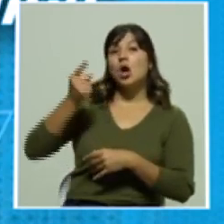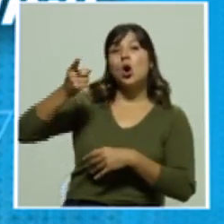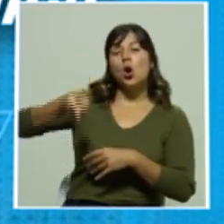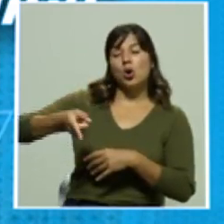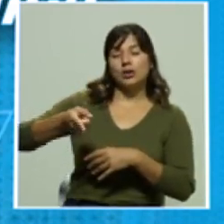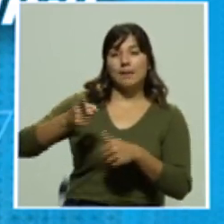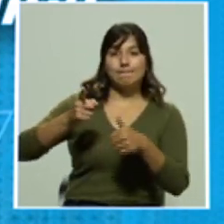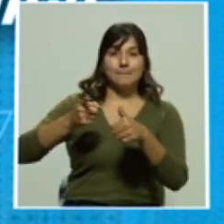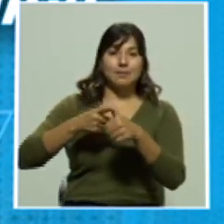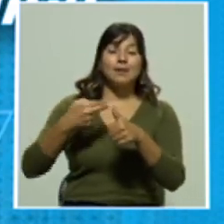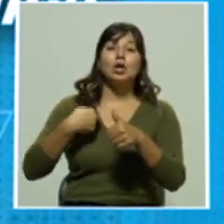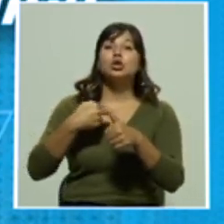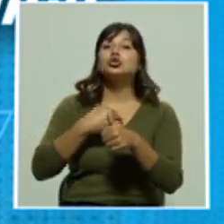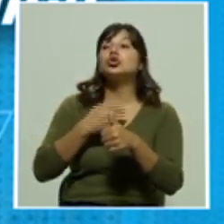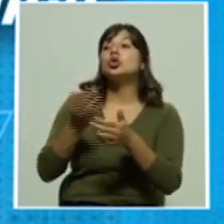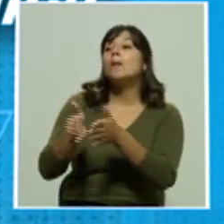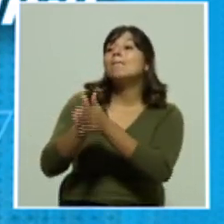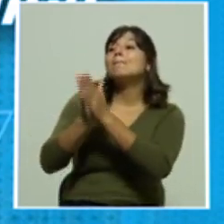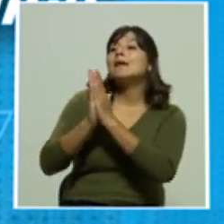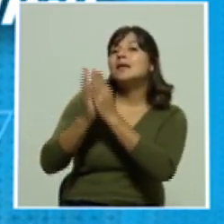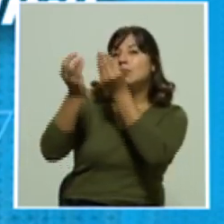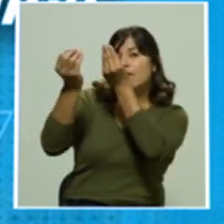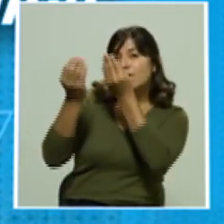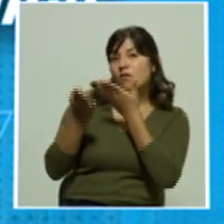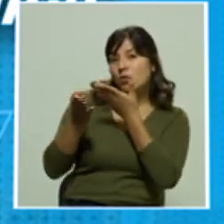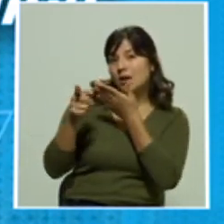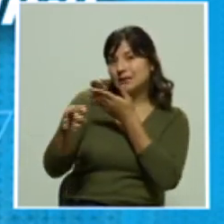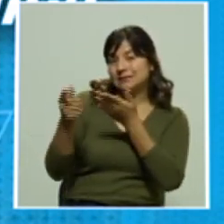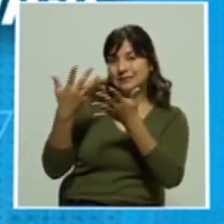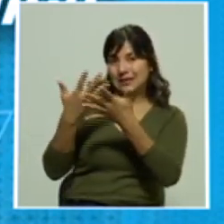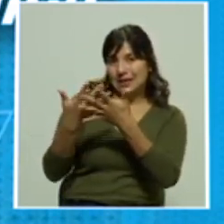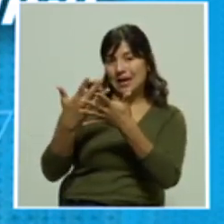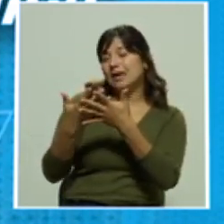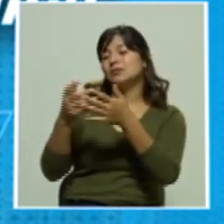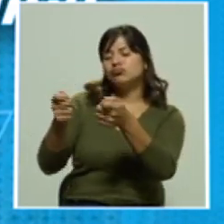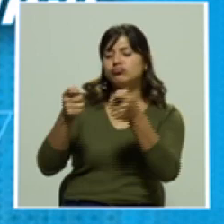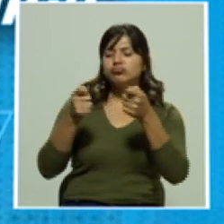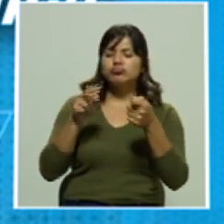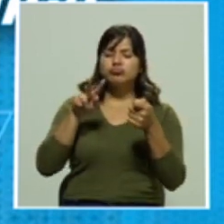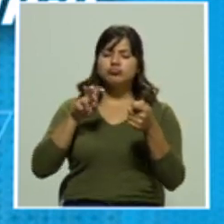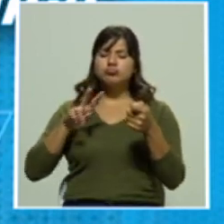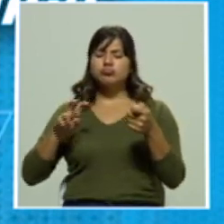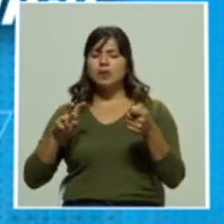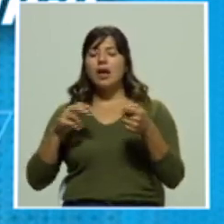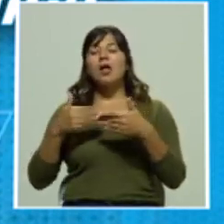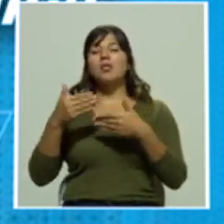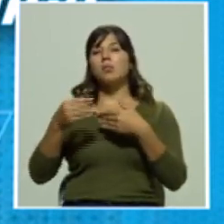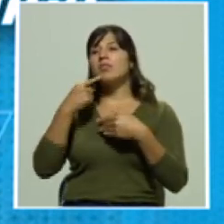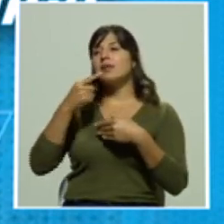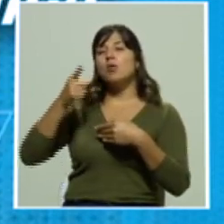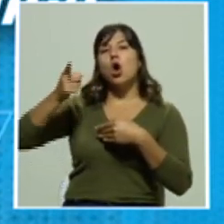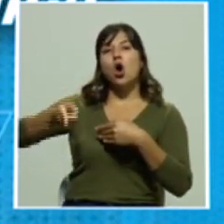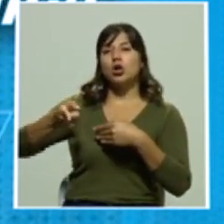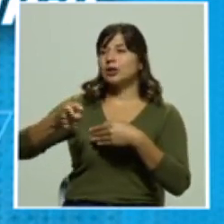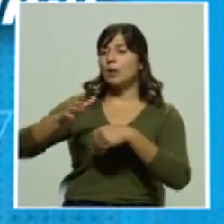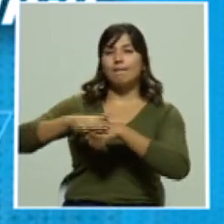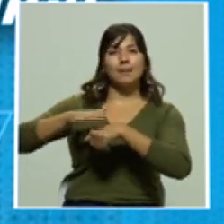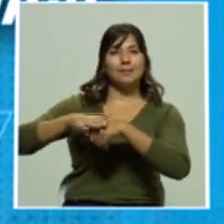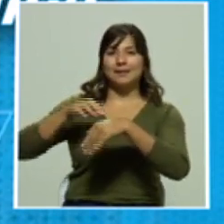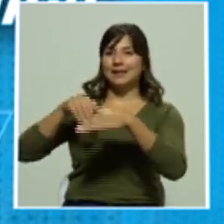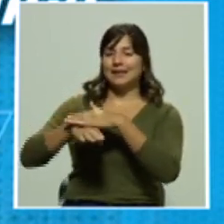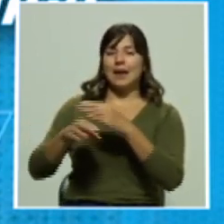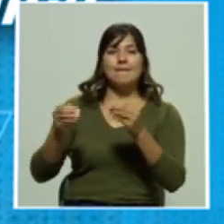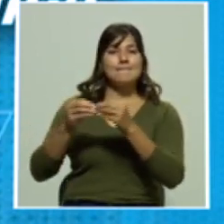primero pedimos un informe al centro penitenciario y a partir de ahí giramos una orden. Ya el asunto de un cierre de un